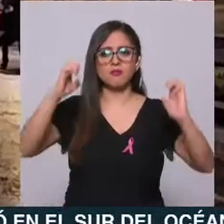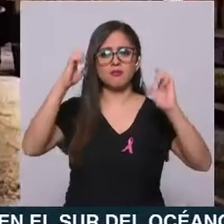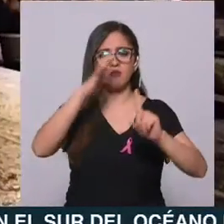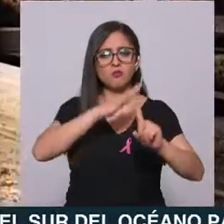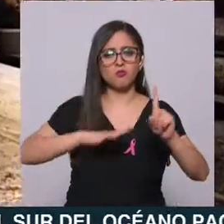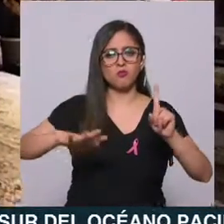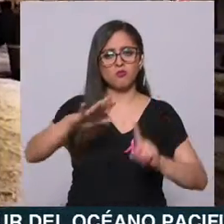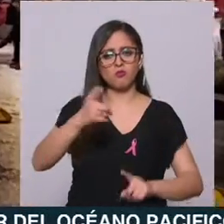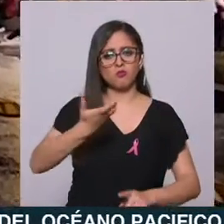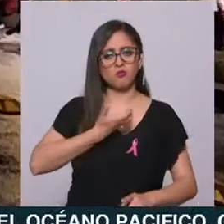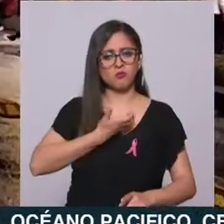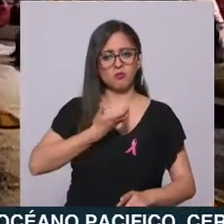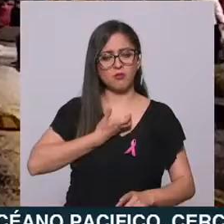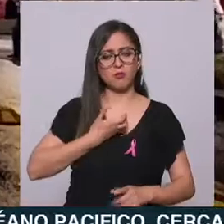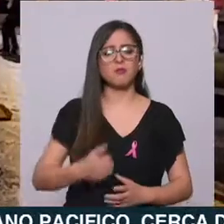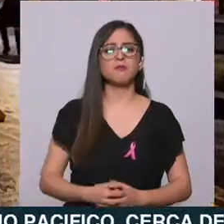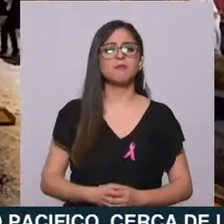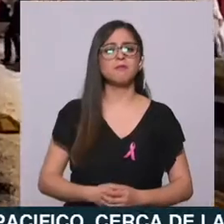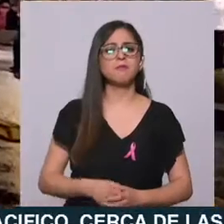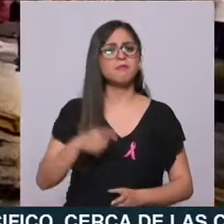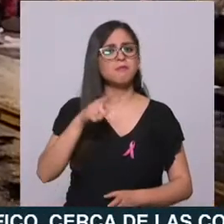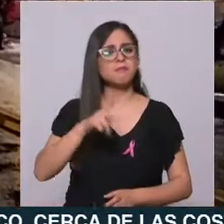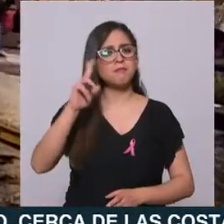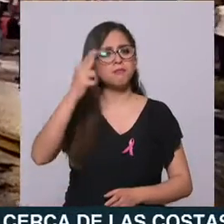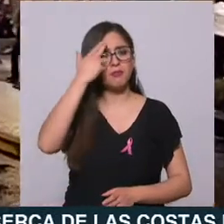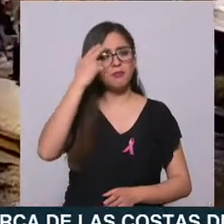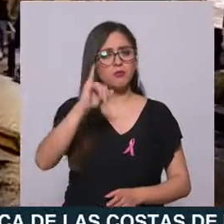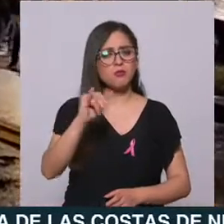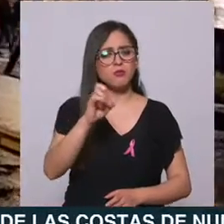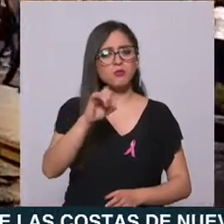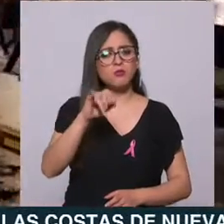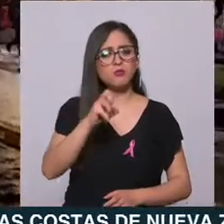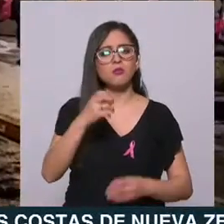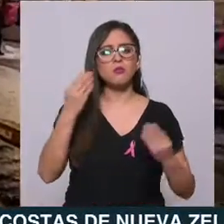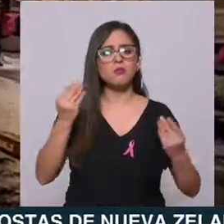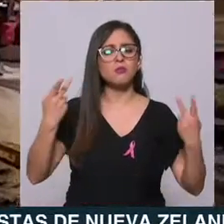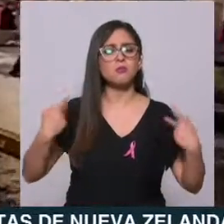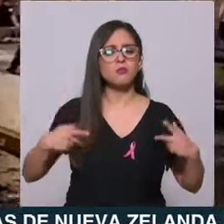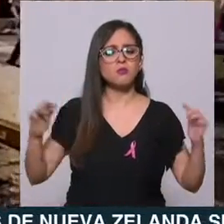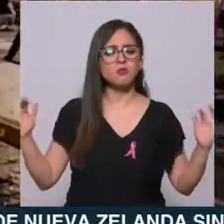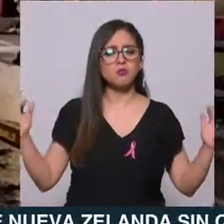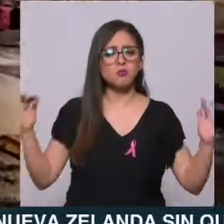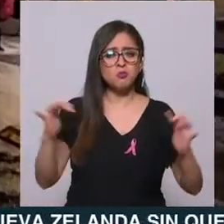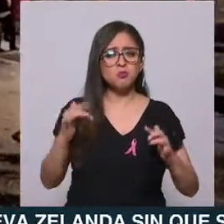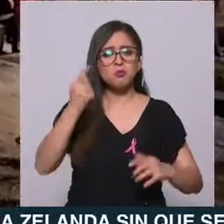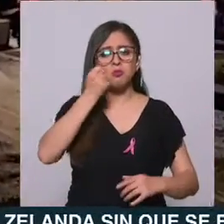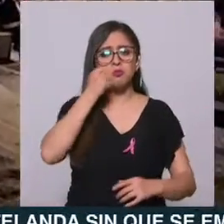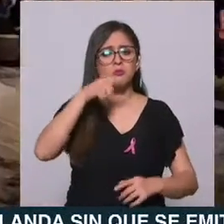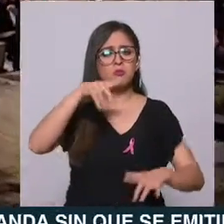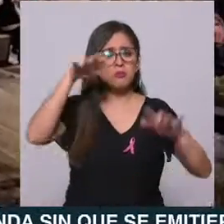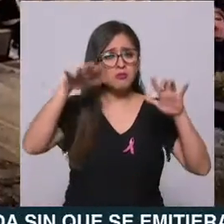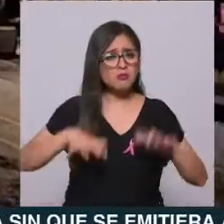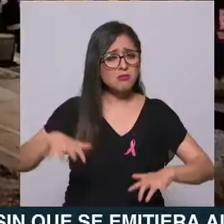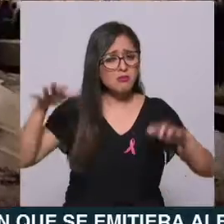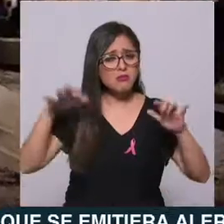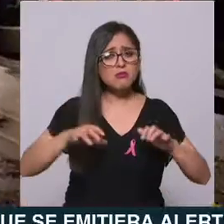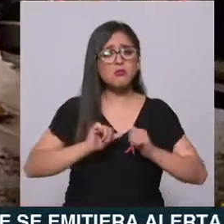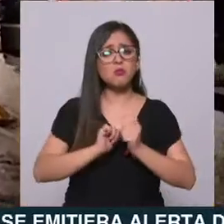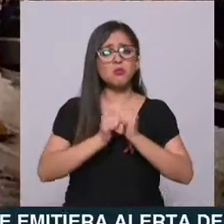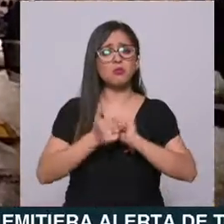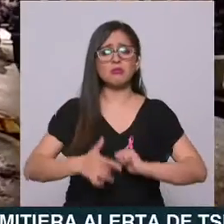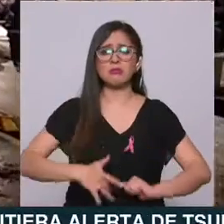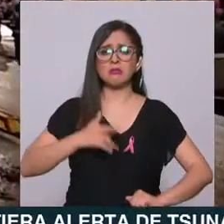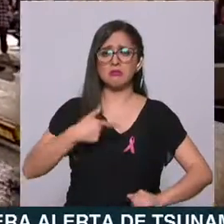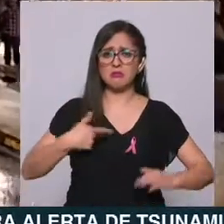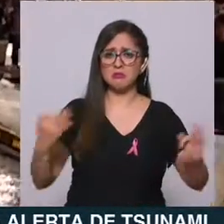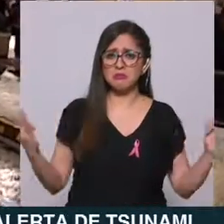el Zócalo capitalino. Este homenaje a José José ha logrado convocar a miles de personas que, a pesar de la lluvia y a pesar de que ha bajado la